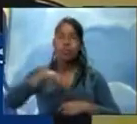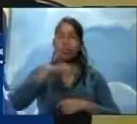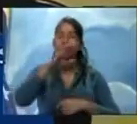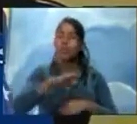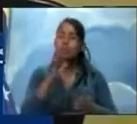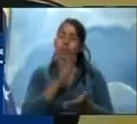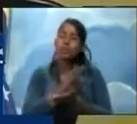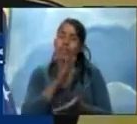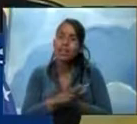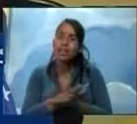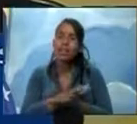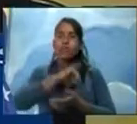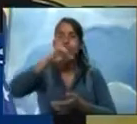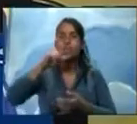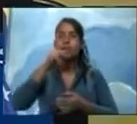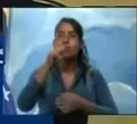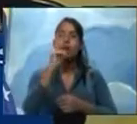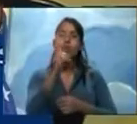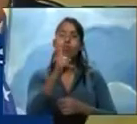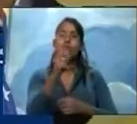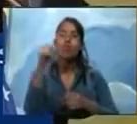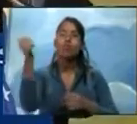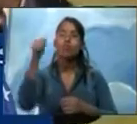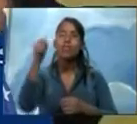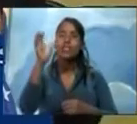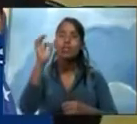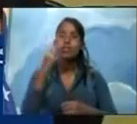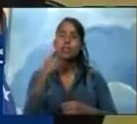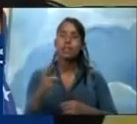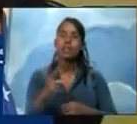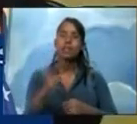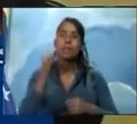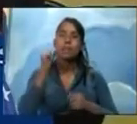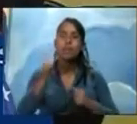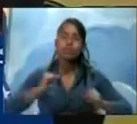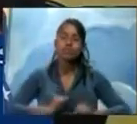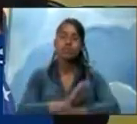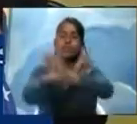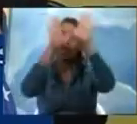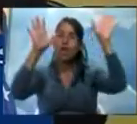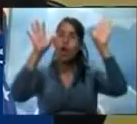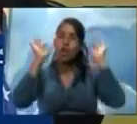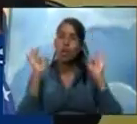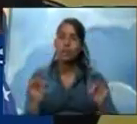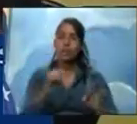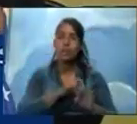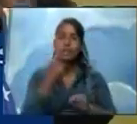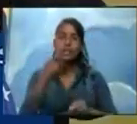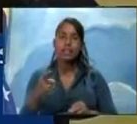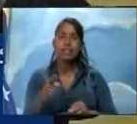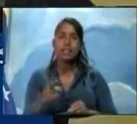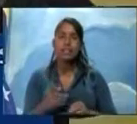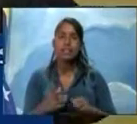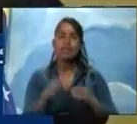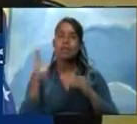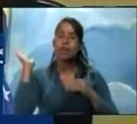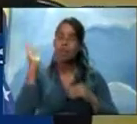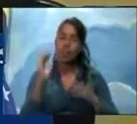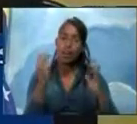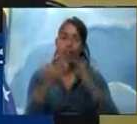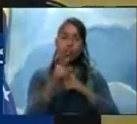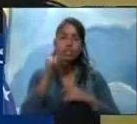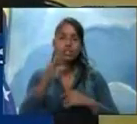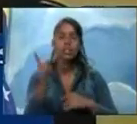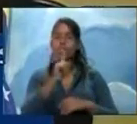estaremos tranquilos. Jeremías 1:19 dice bien claro, lo especifica, dice, pelearán contra ti y